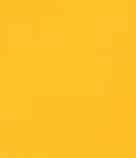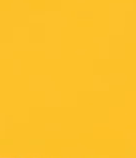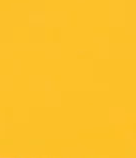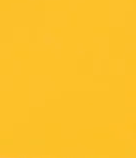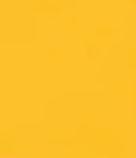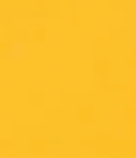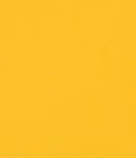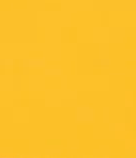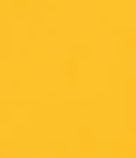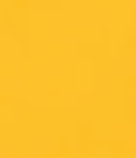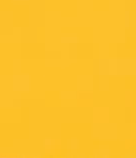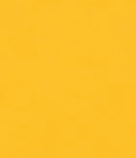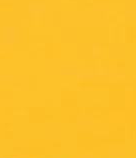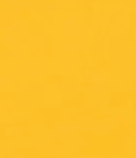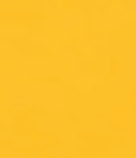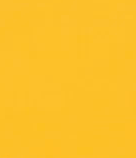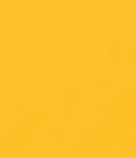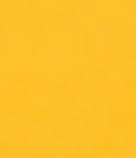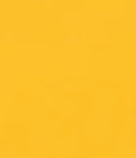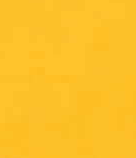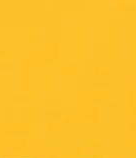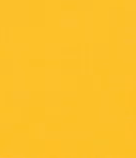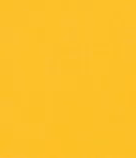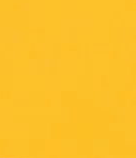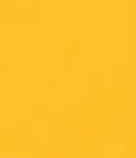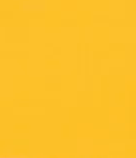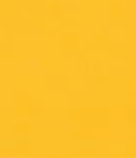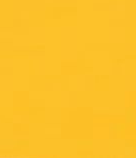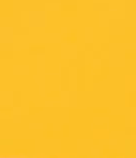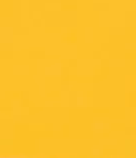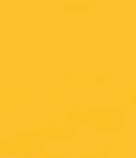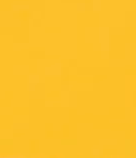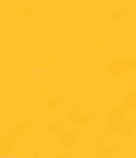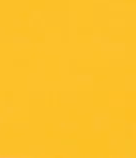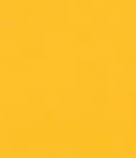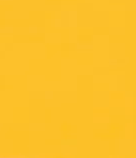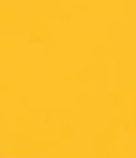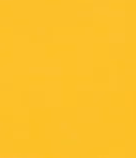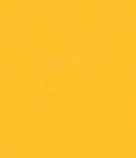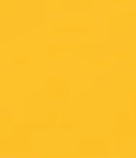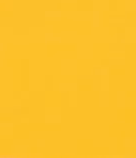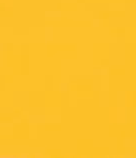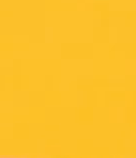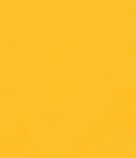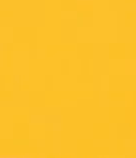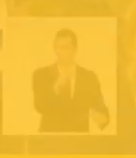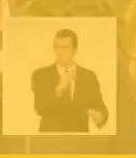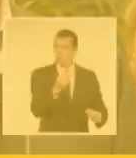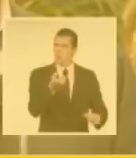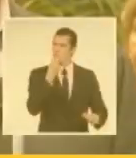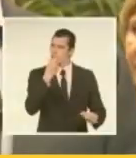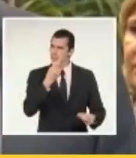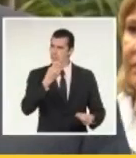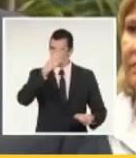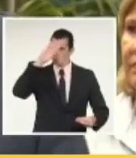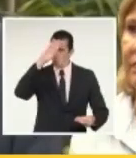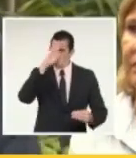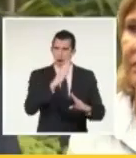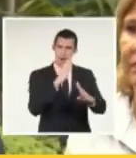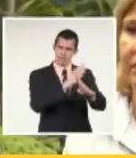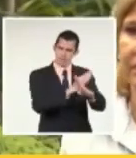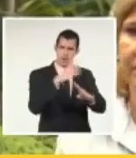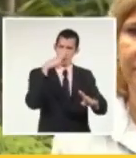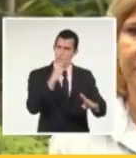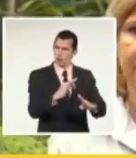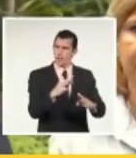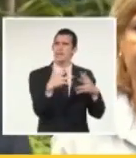ellos están así como oyendo hablar de cómo germina el boniato. Mire aquí. Tuvo un desperfecto en nuestra